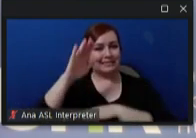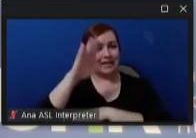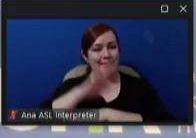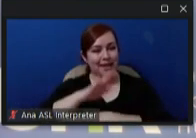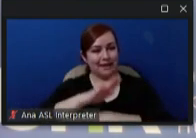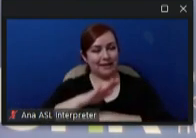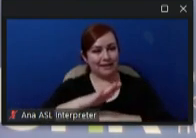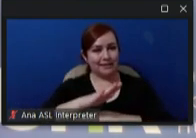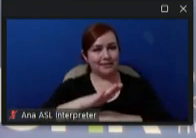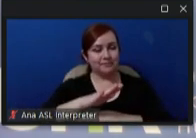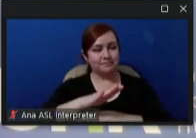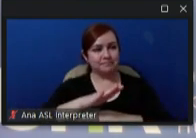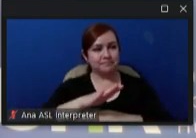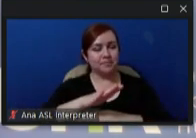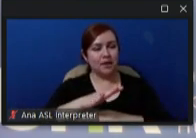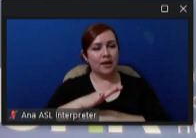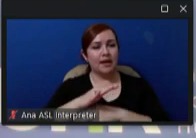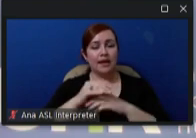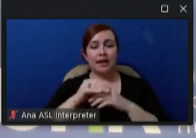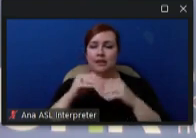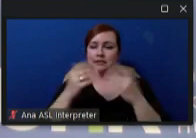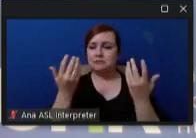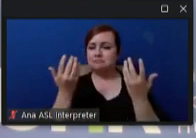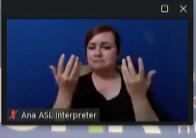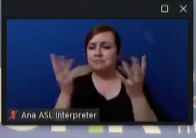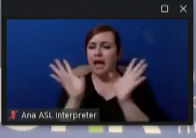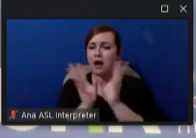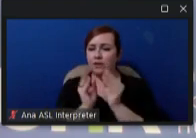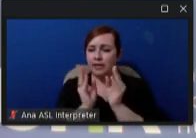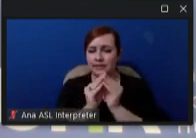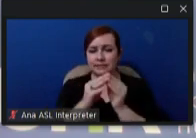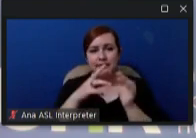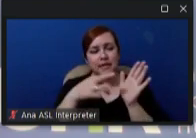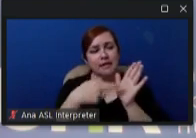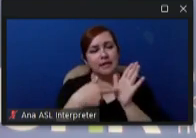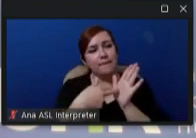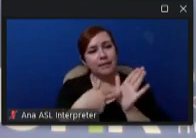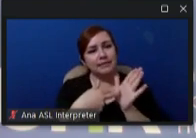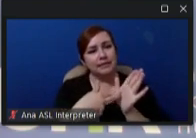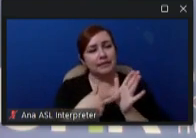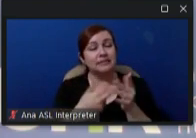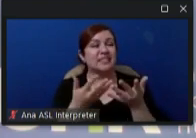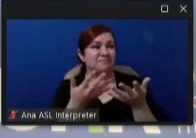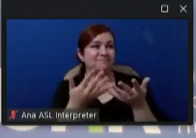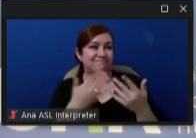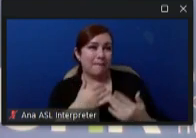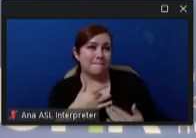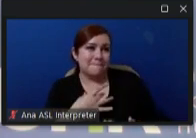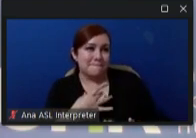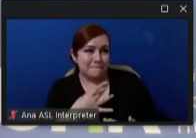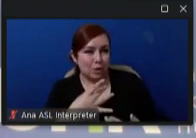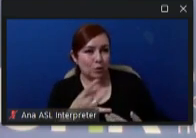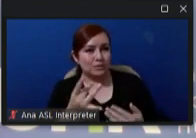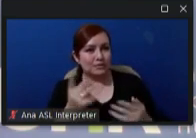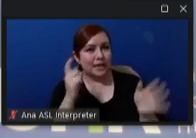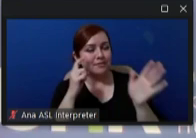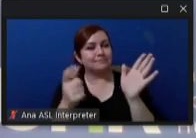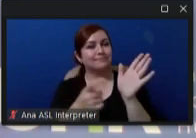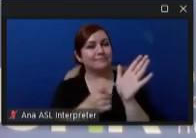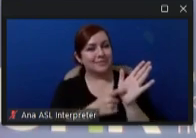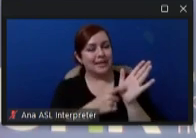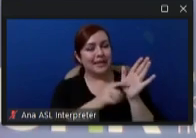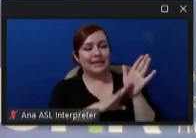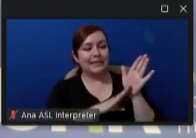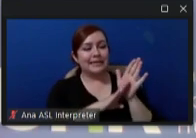escenario que las audiencias representan, y me gusta señalarlo en el desarrollo de las